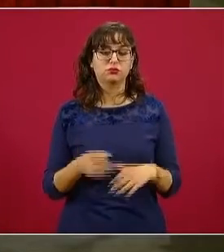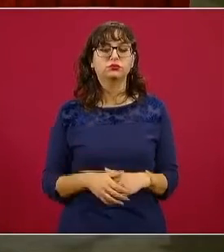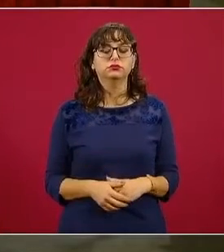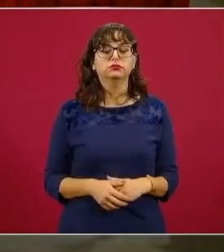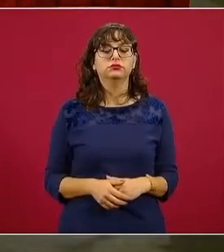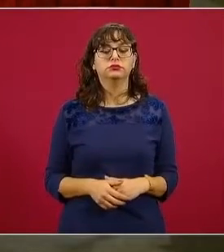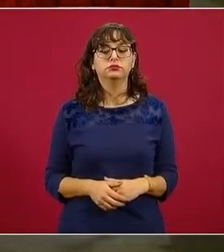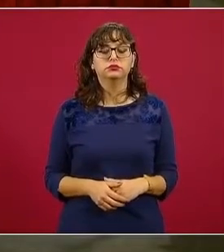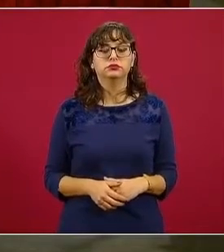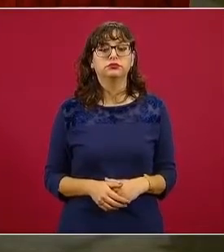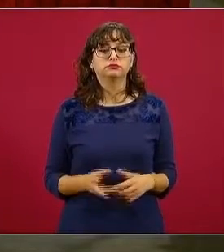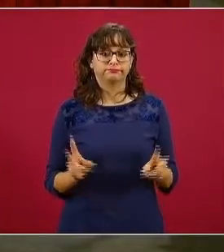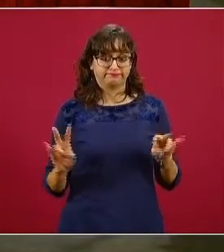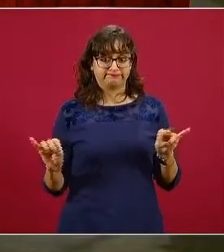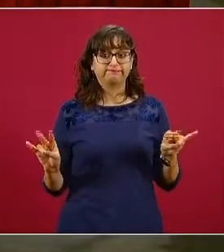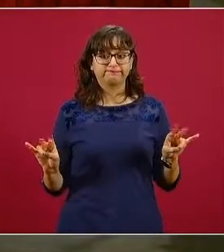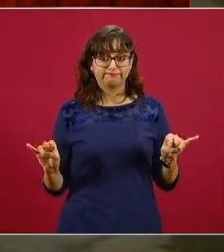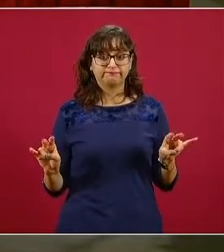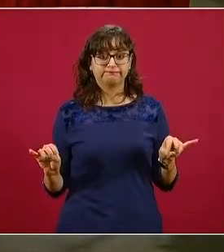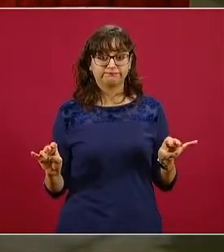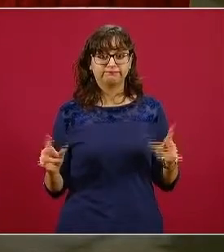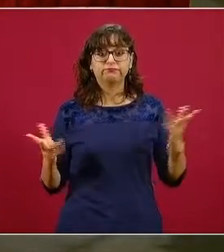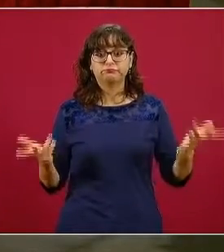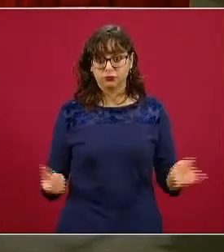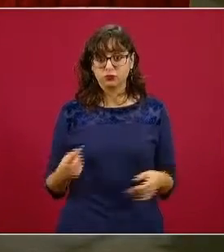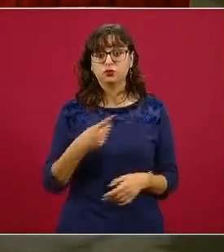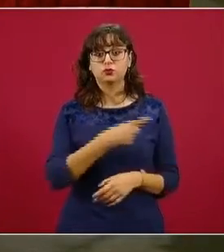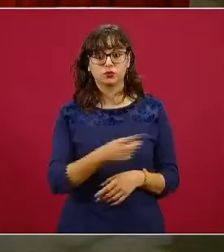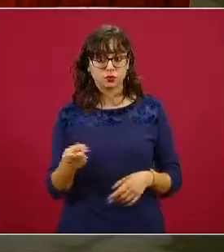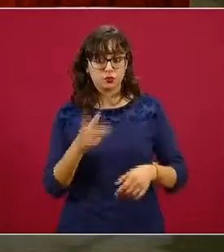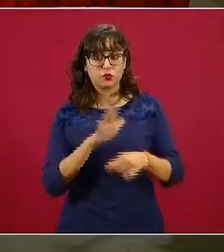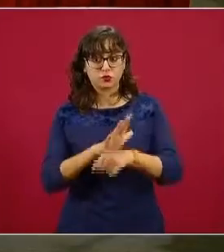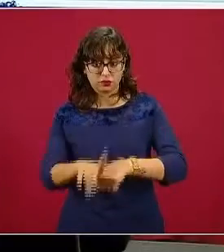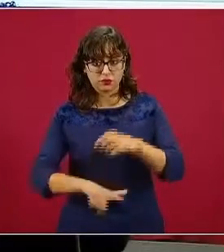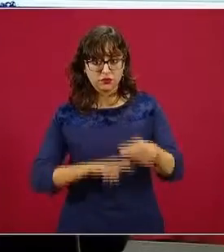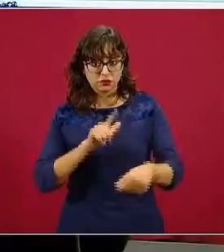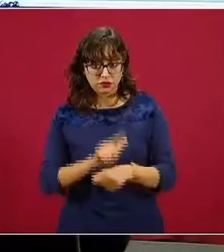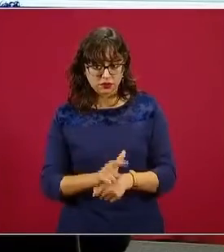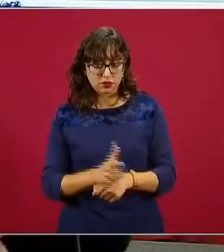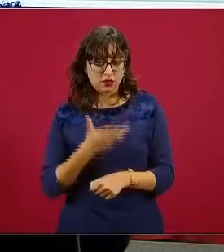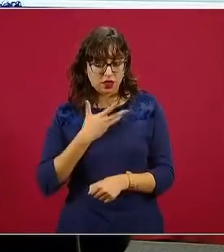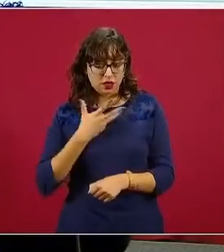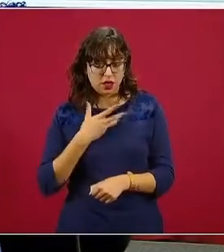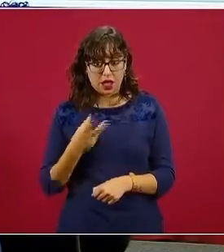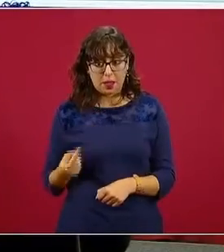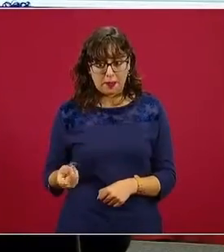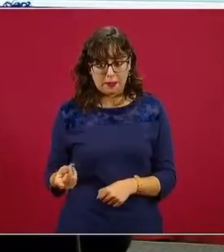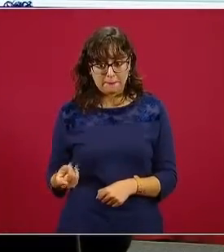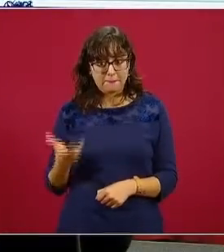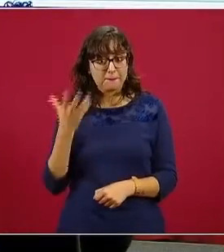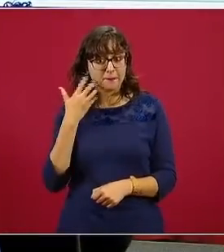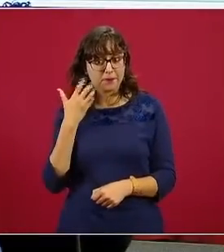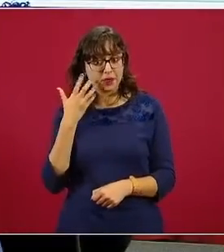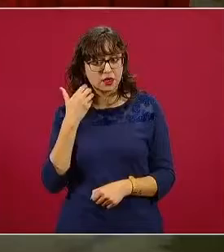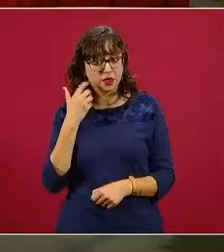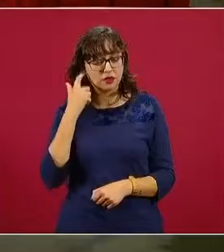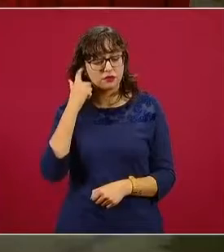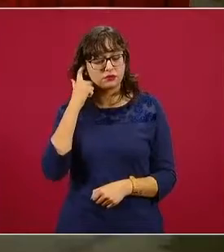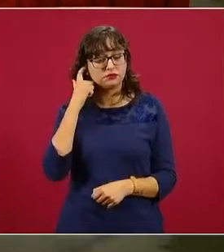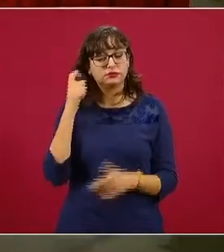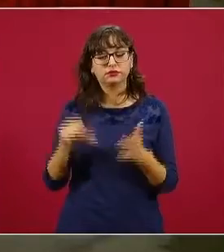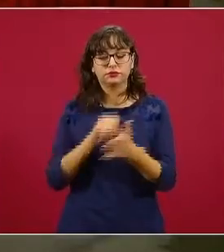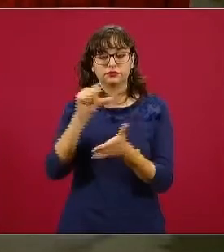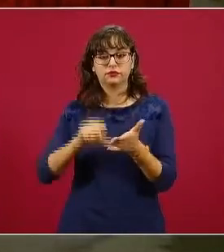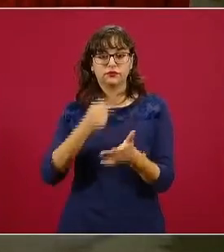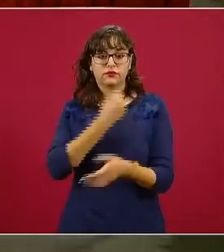Entonces, estén atentos, si tienen animales domésticos, perros y gatos, pregunten en su centro de salud más